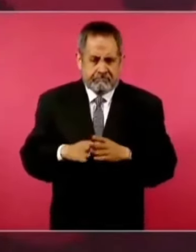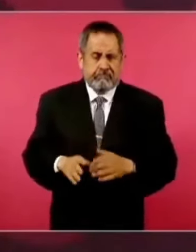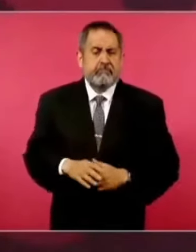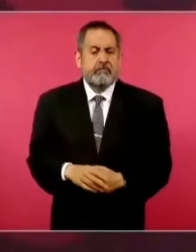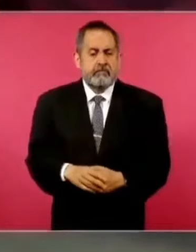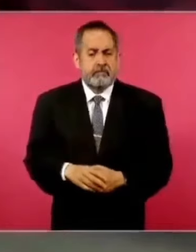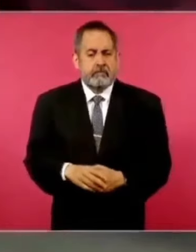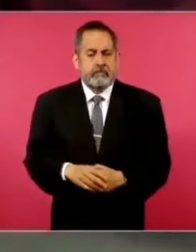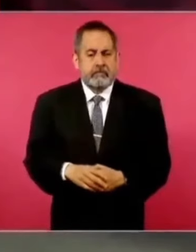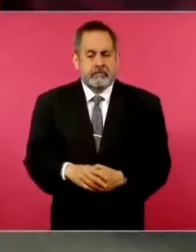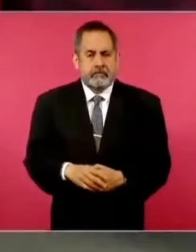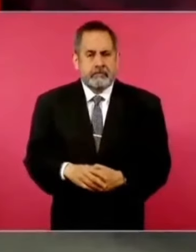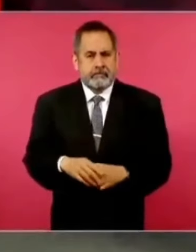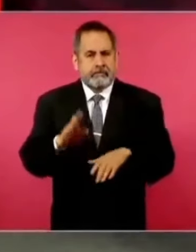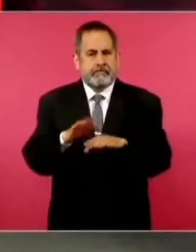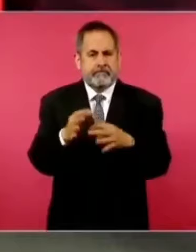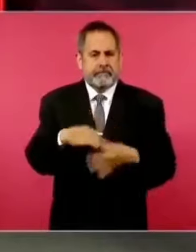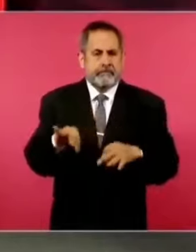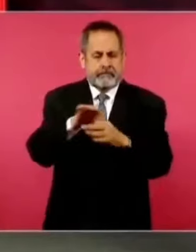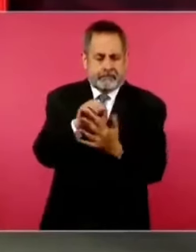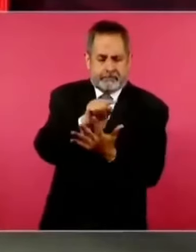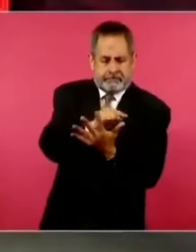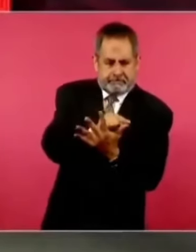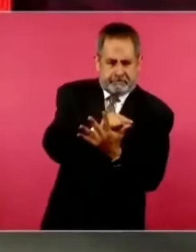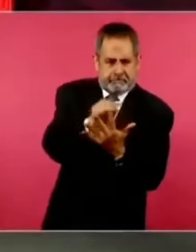¿Cuáles van a ser las prioridades?